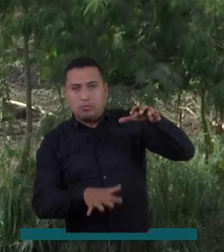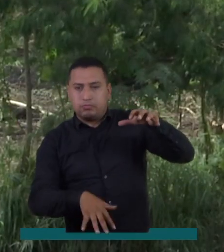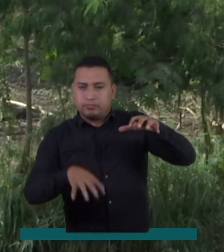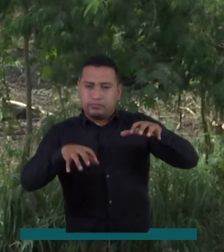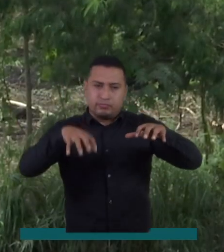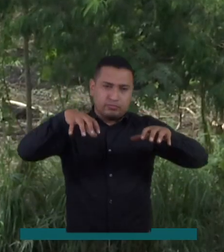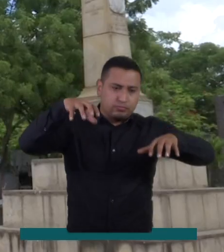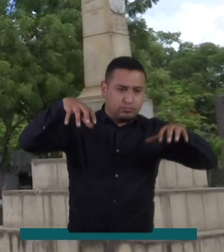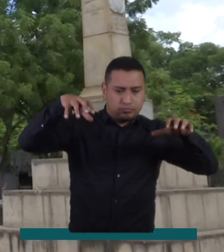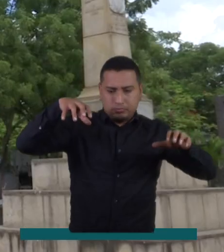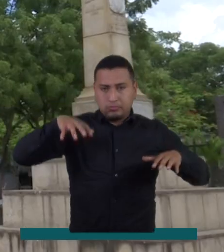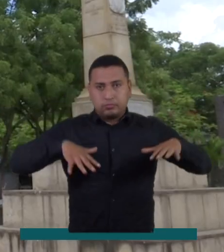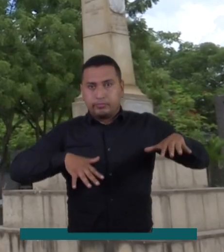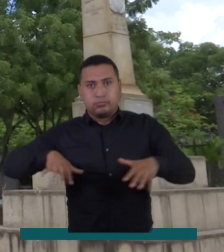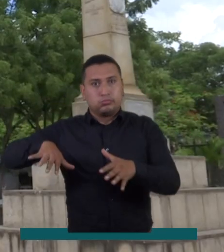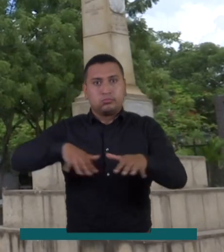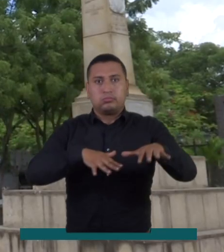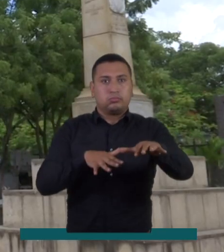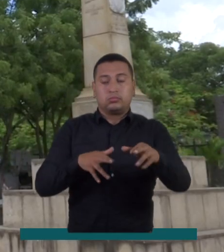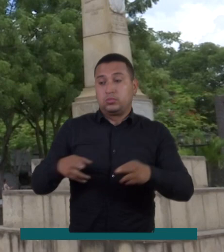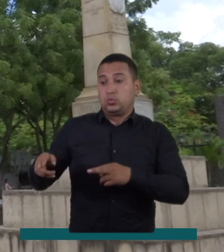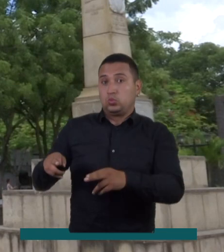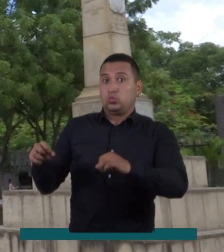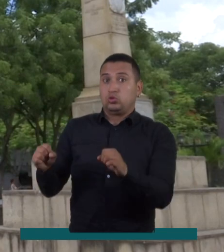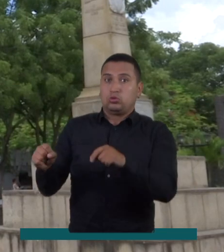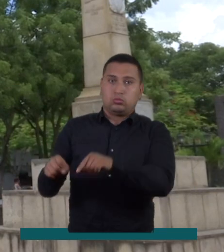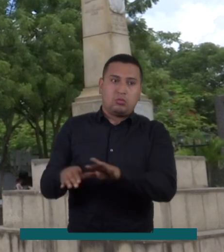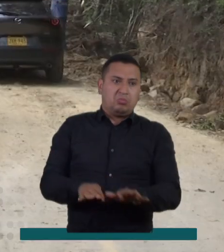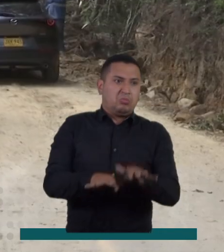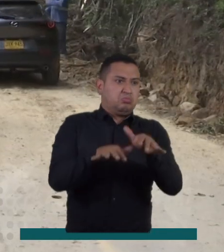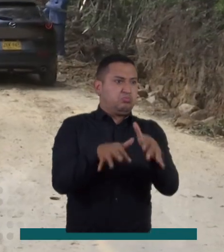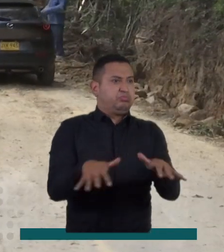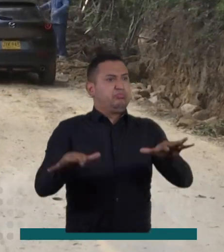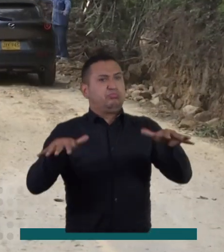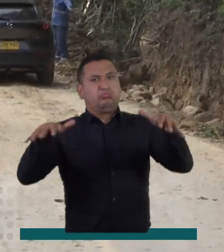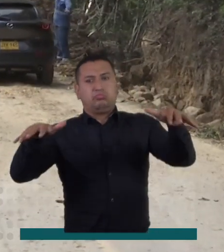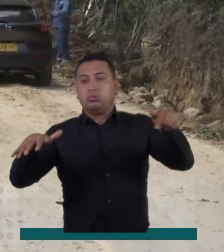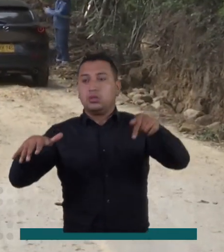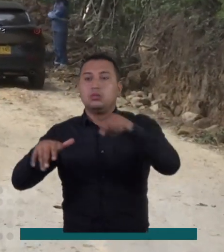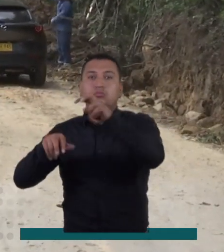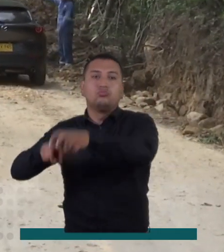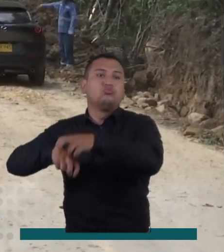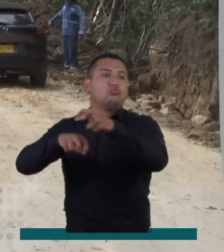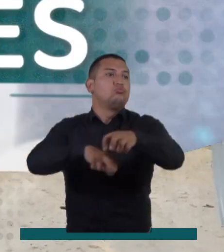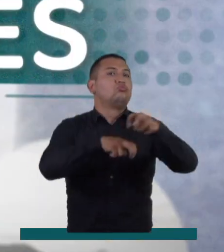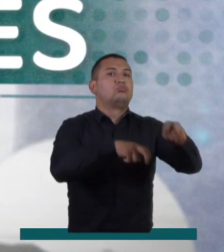cruza el río Bogotá perdió parte de la bancada y las inundaciones arrasaron con cultivos.